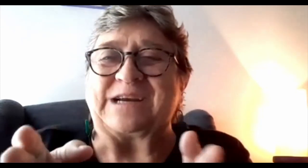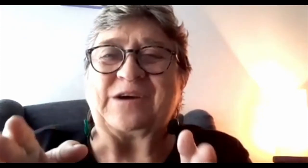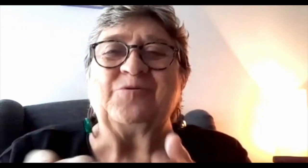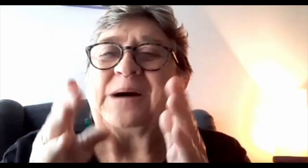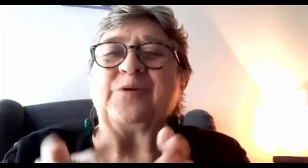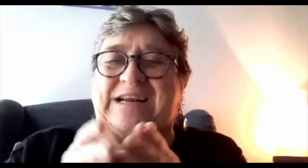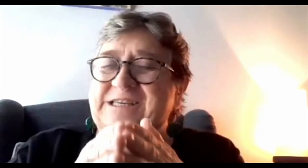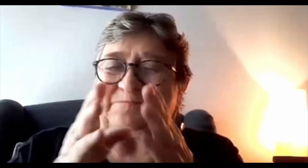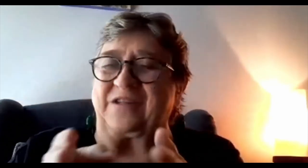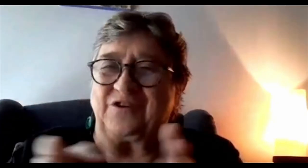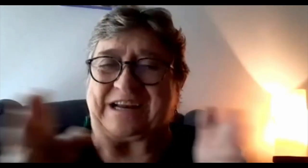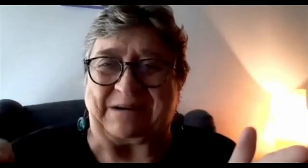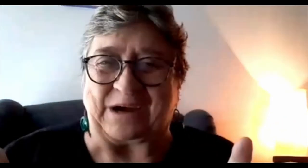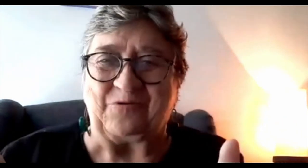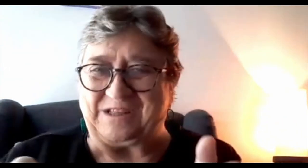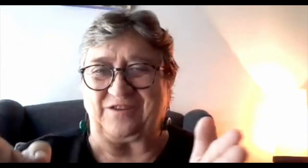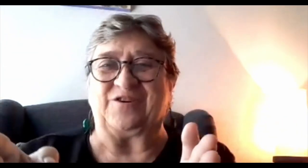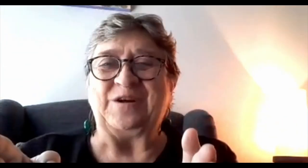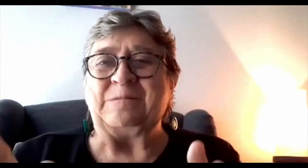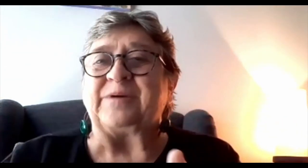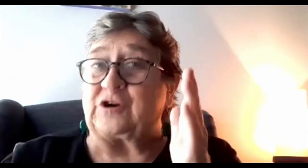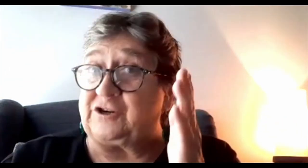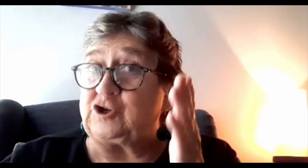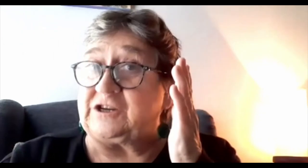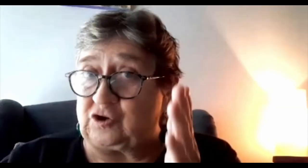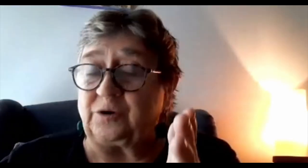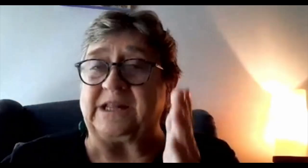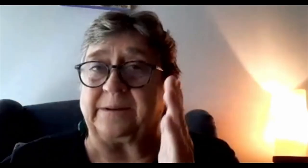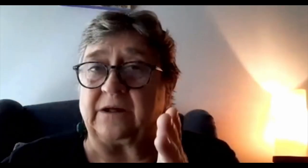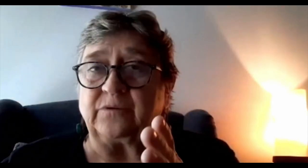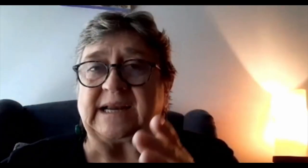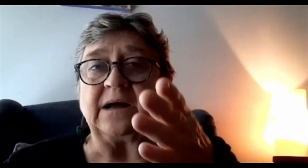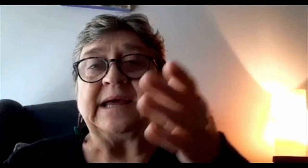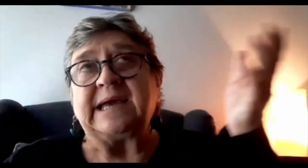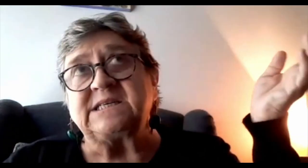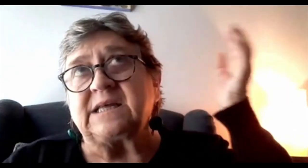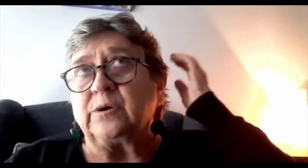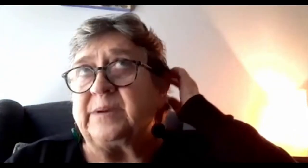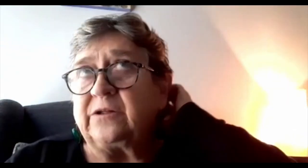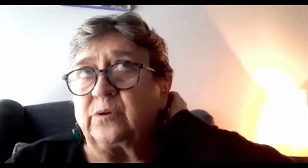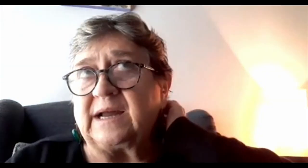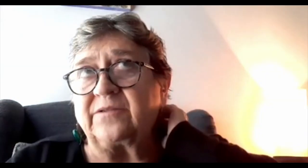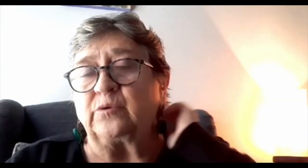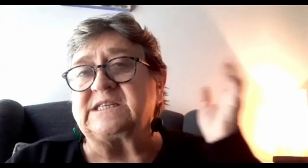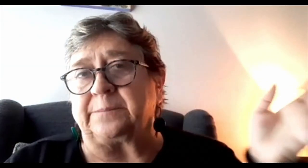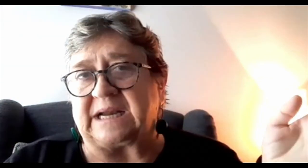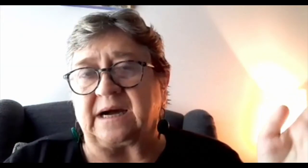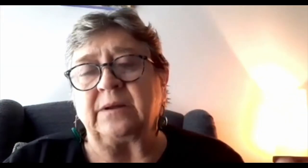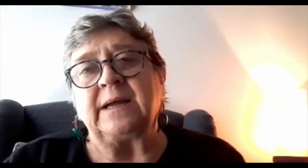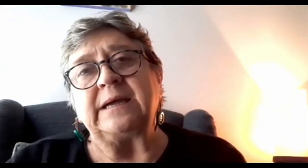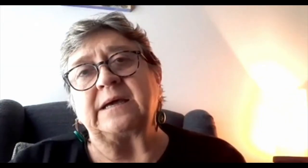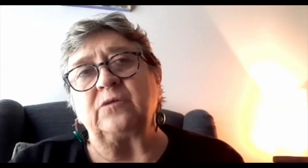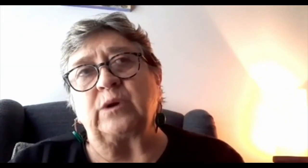tenemos que hablar de Cuba por el espacio en el que me encuentro, pero que no se nos olvide Venezuela. He estado en Venezuela hace una